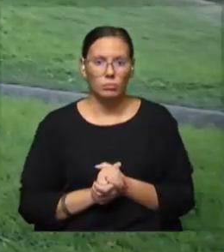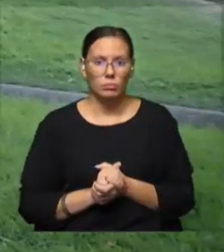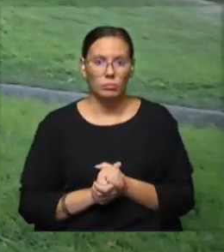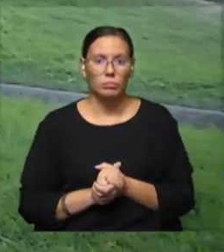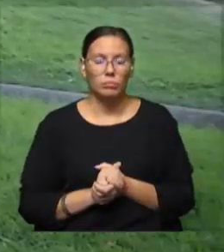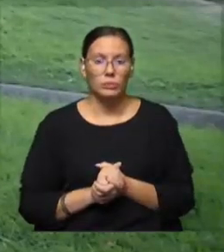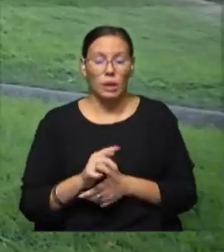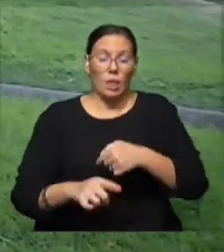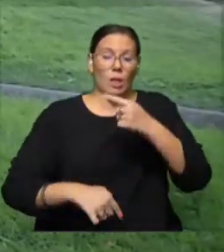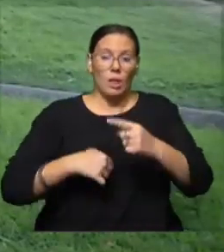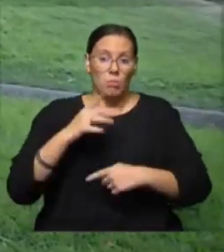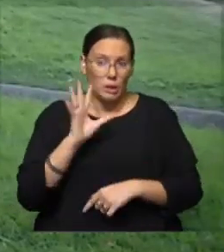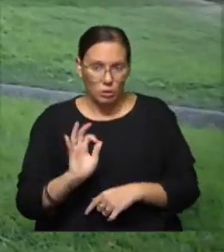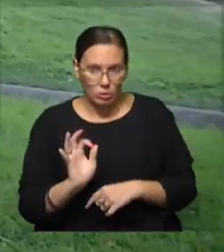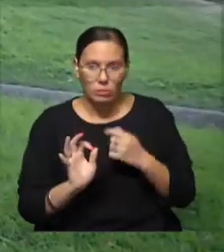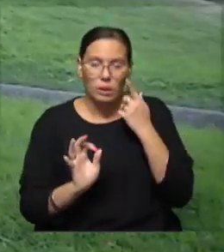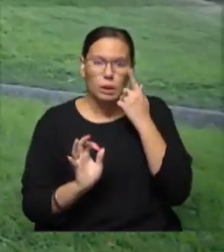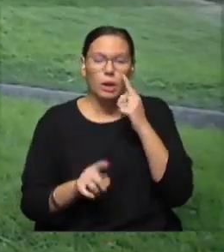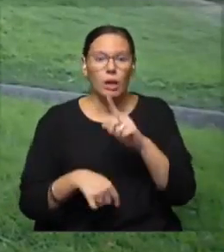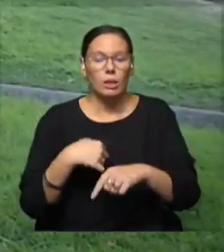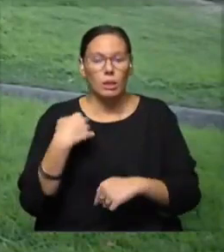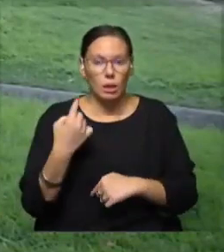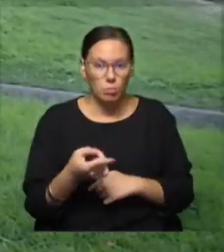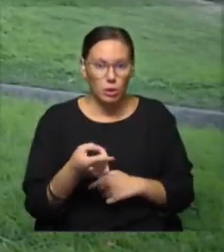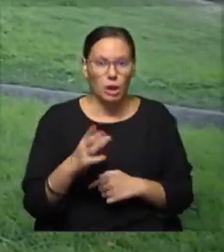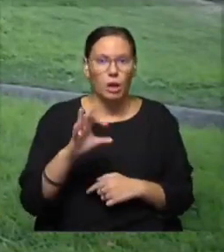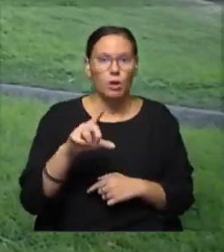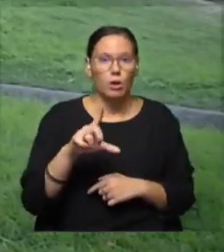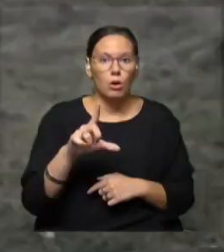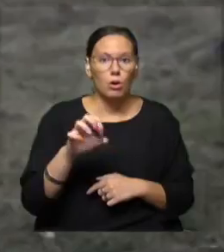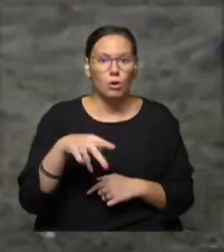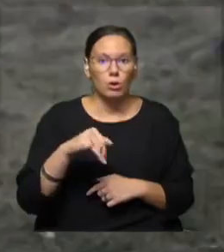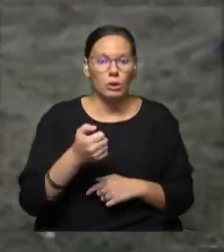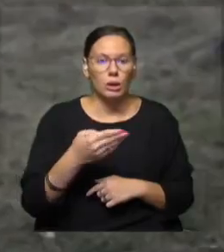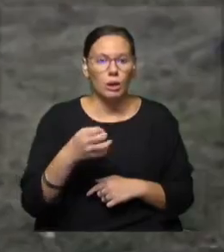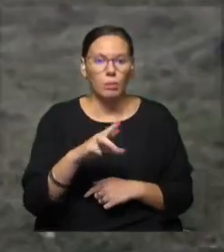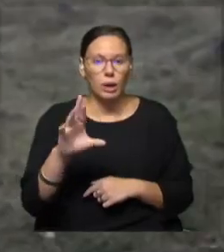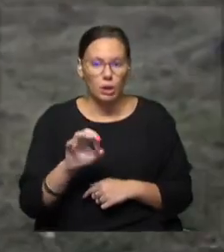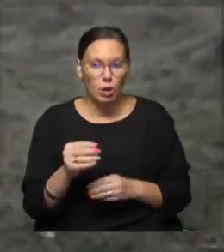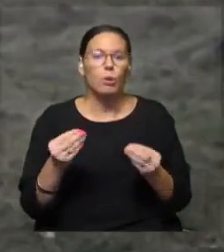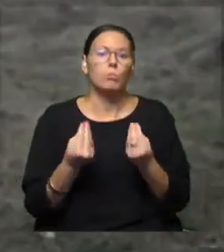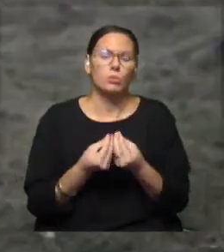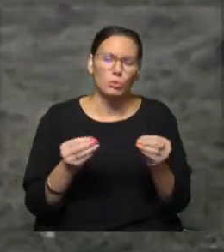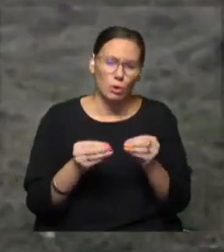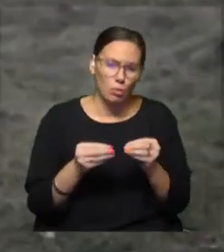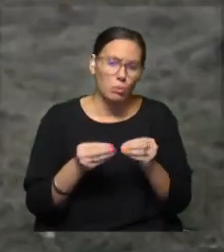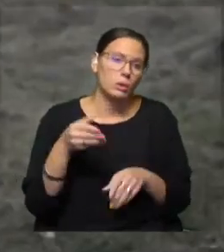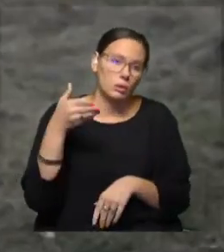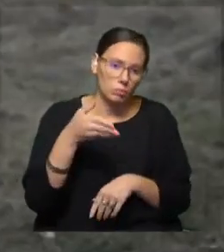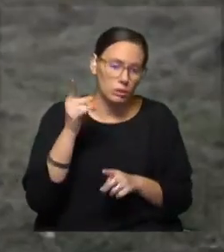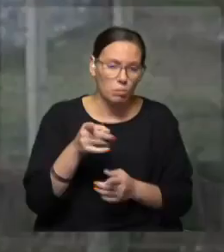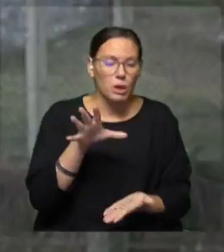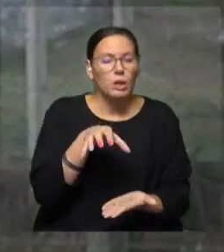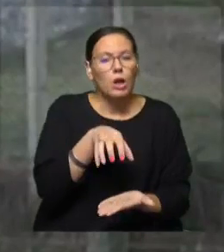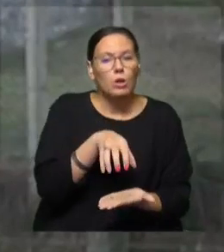¿Ah? Y después, bueno, perdón, la Colonia Berro, otro lugar también donde muchos compañeros pasaron por ahí, el Hogar